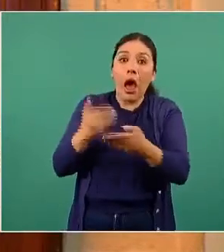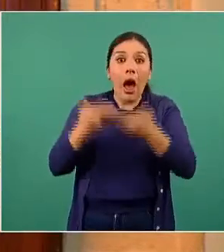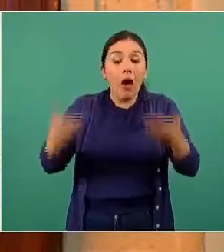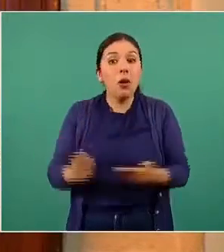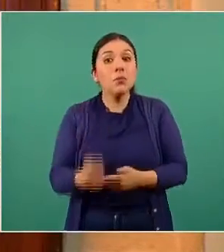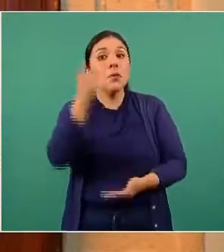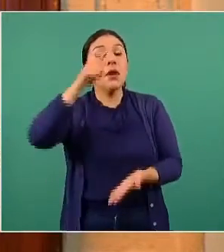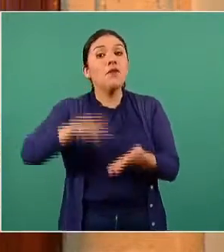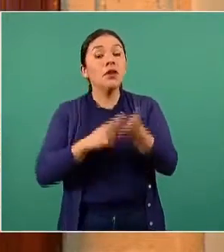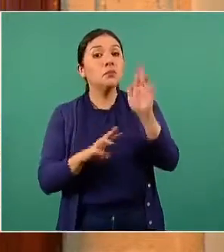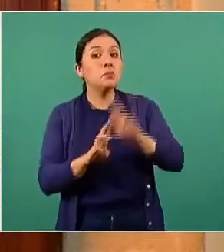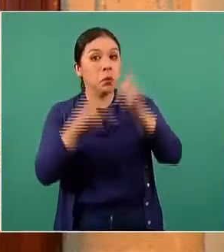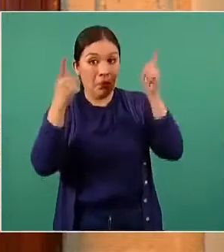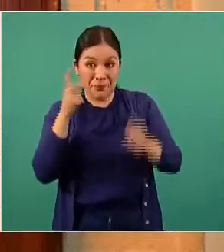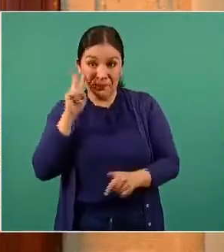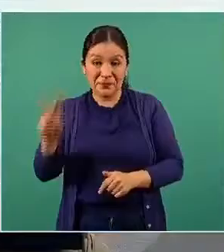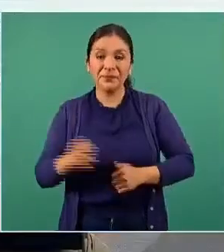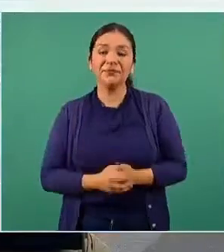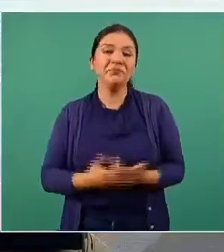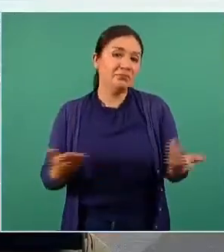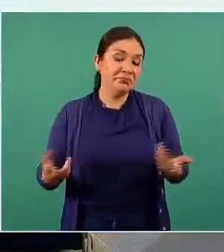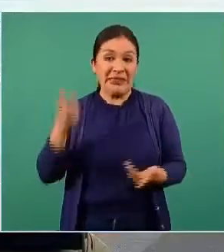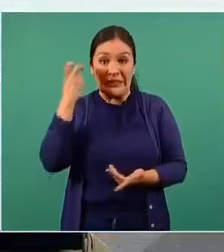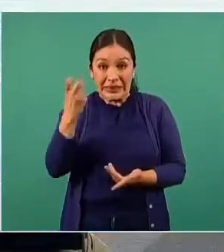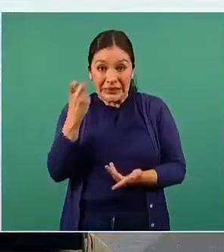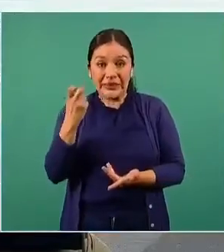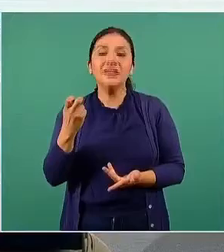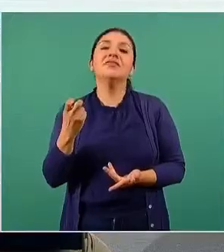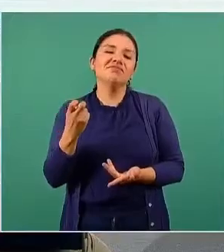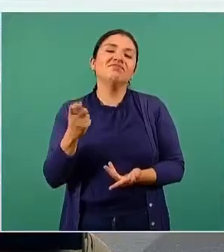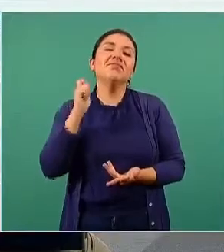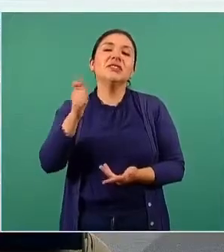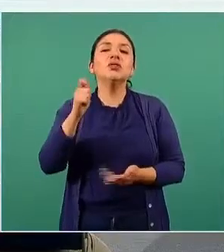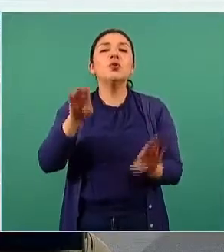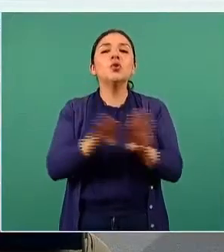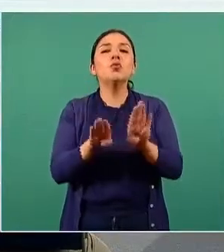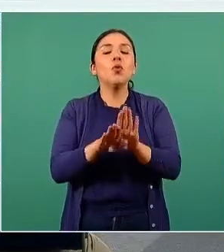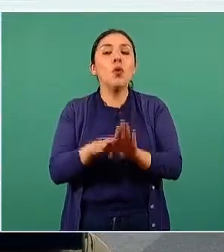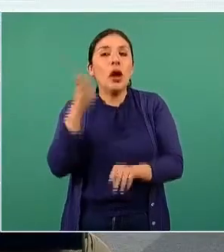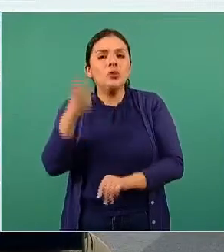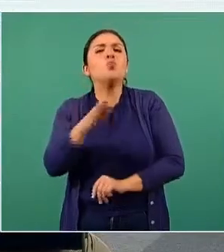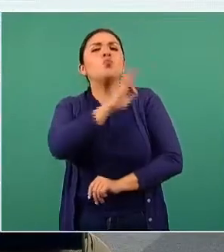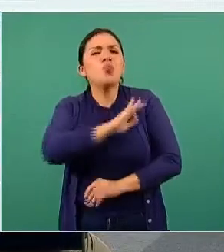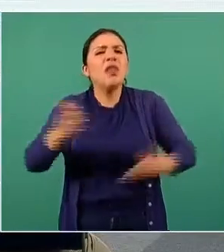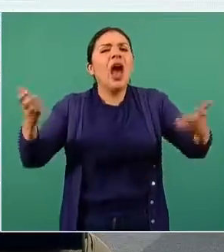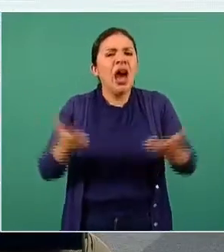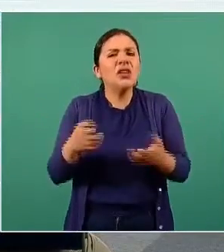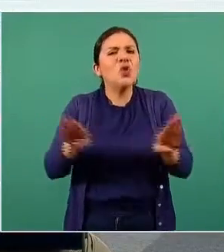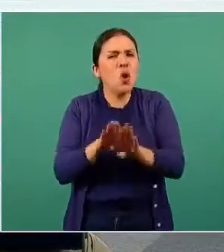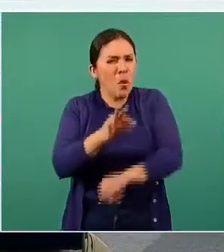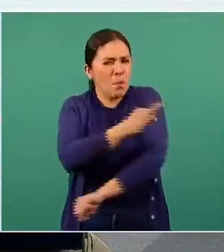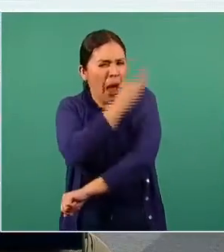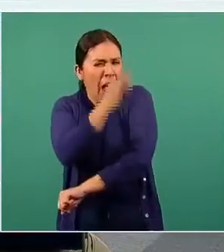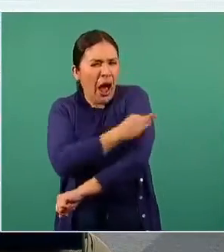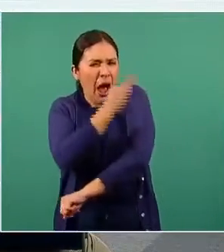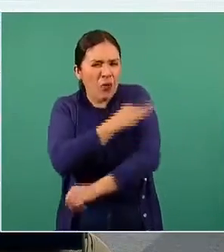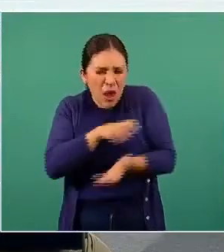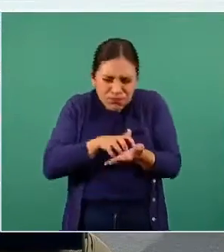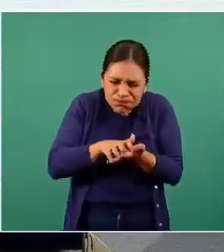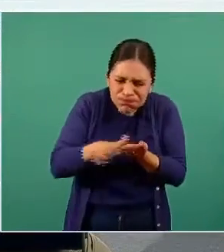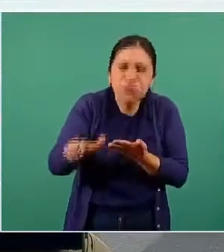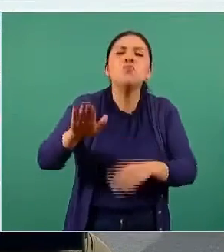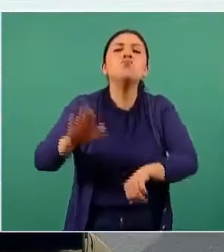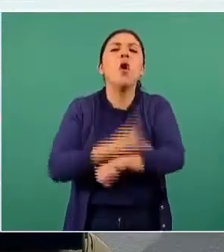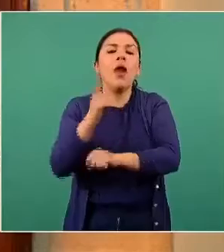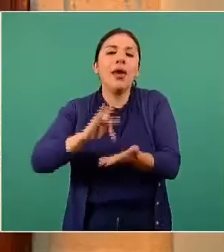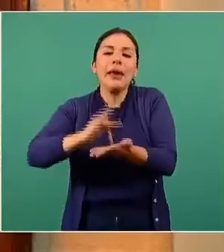momento ha habido en México. Y bueno, obviamente esto ha sido solamente posible gracias a la participación pues